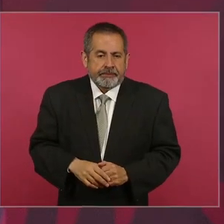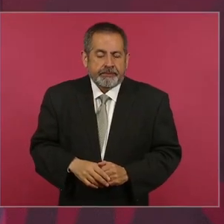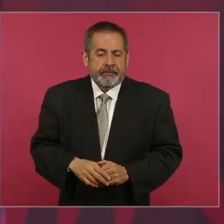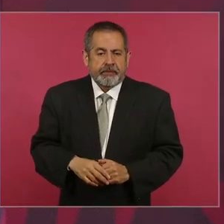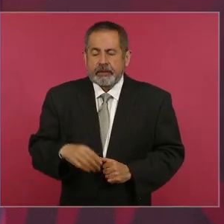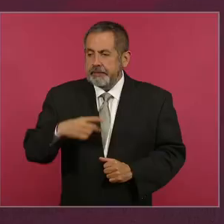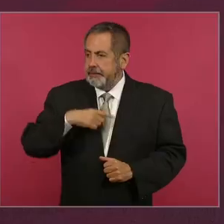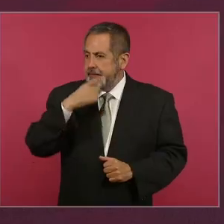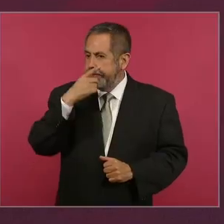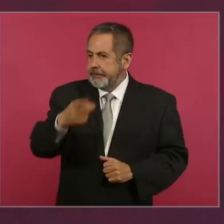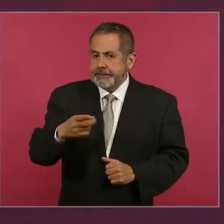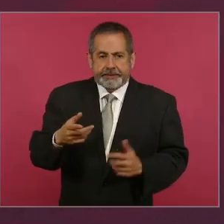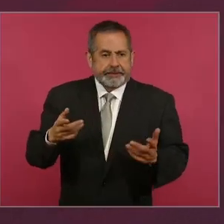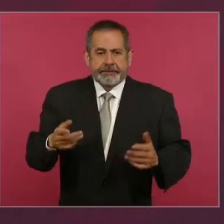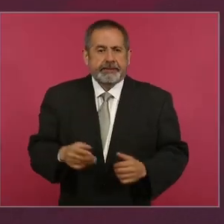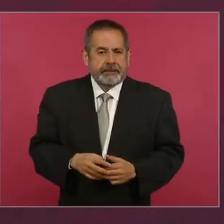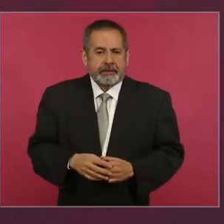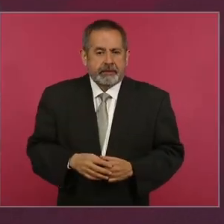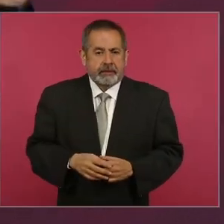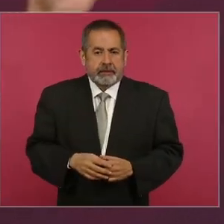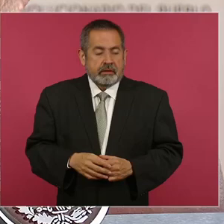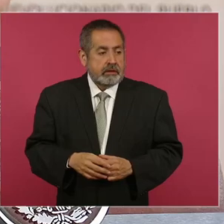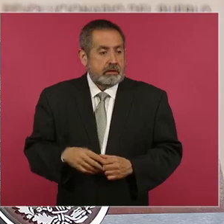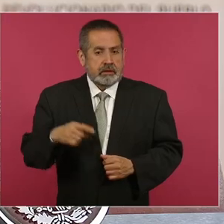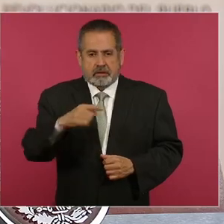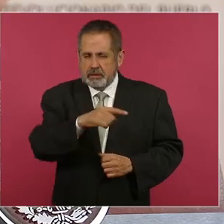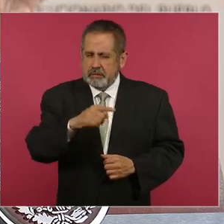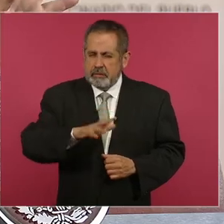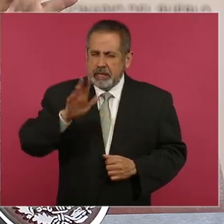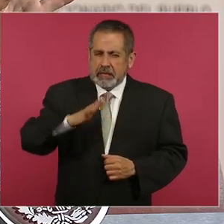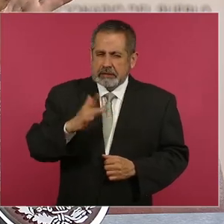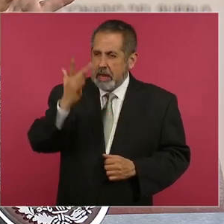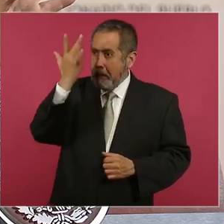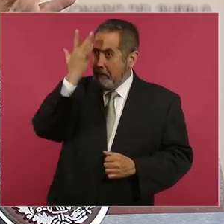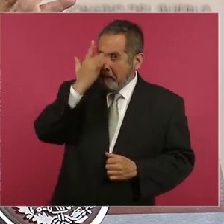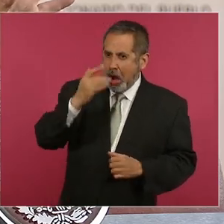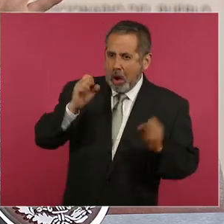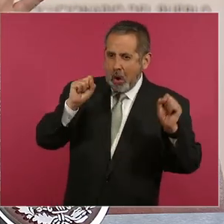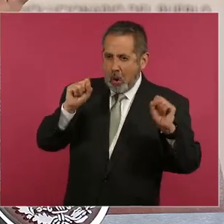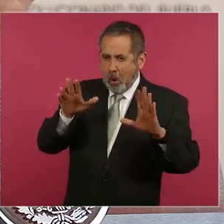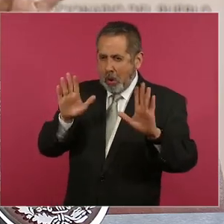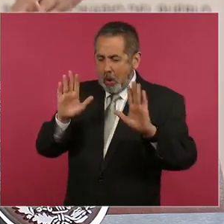he dicho que era un mago, porque